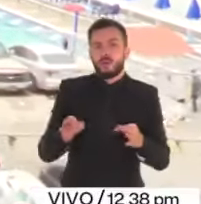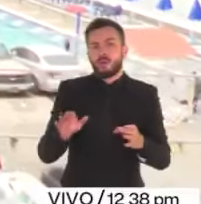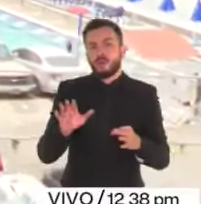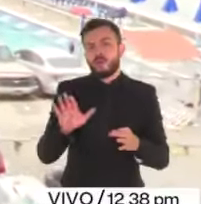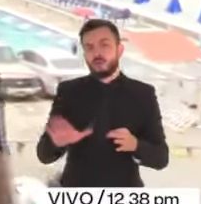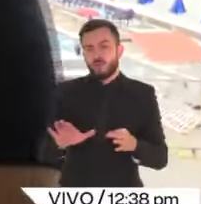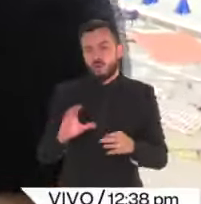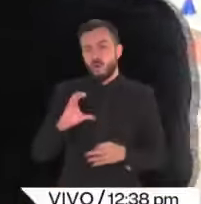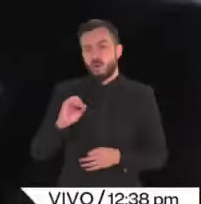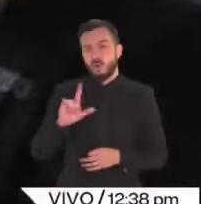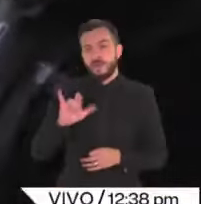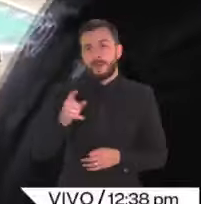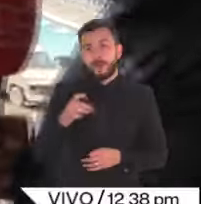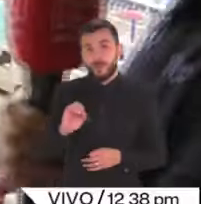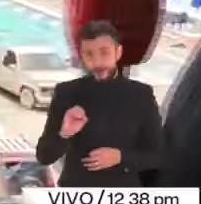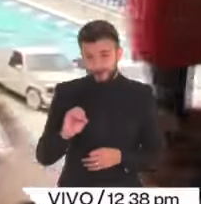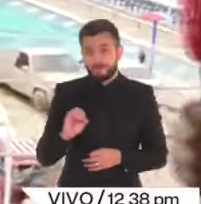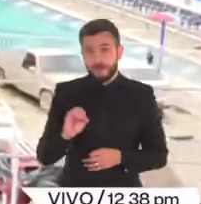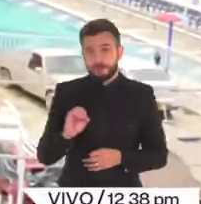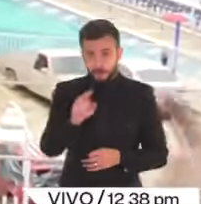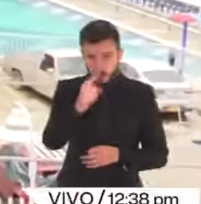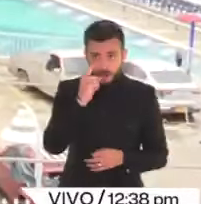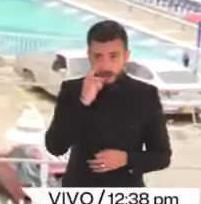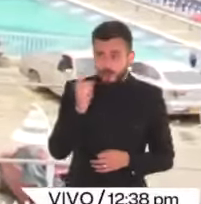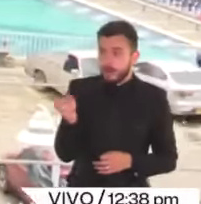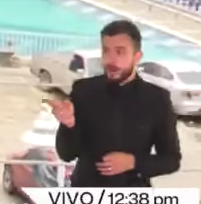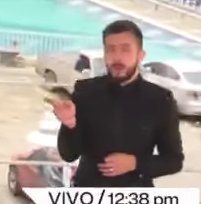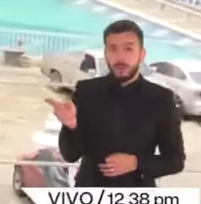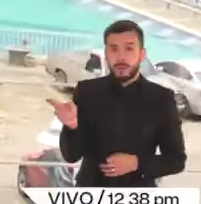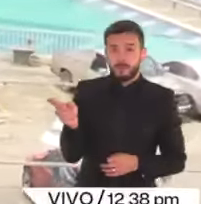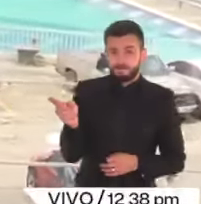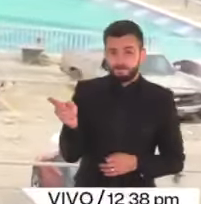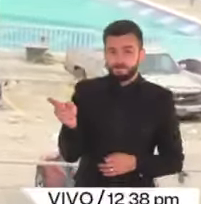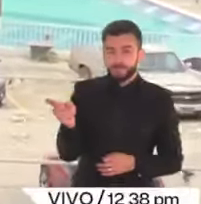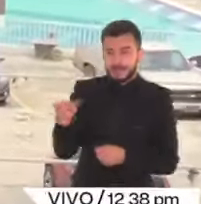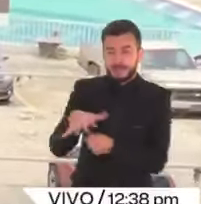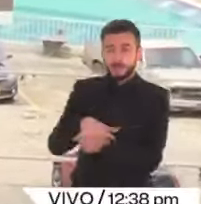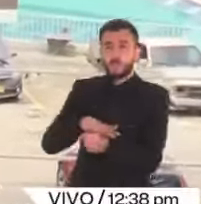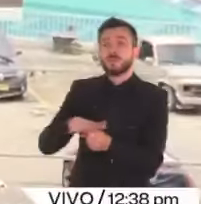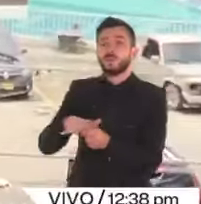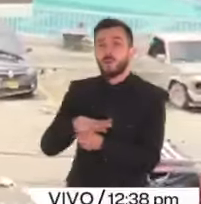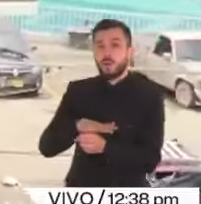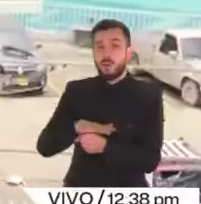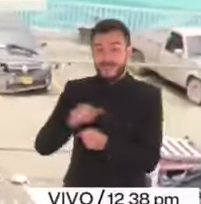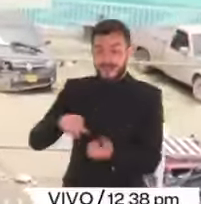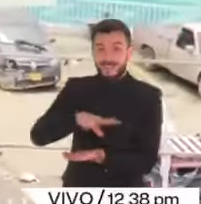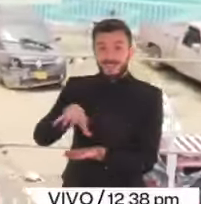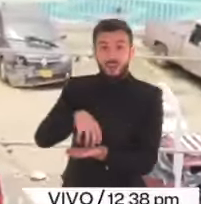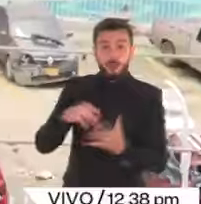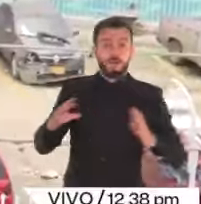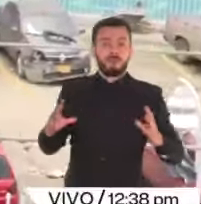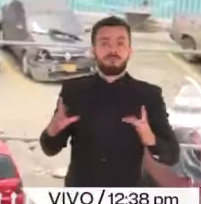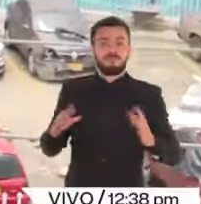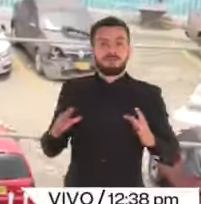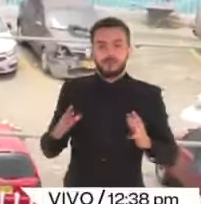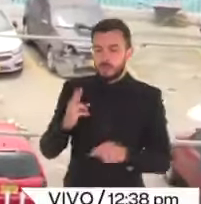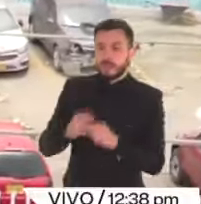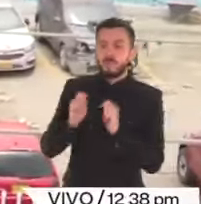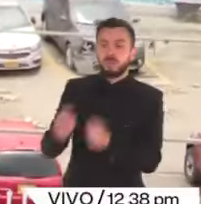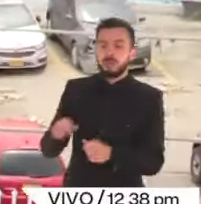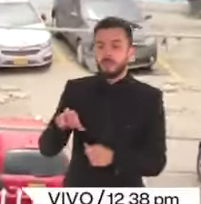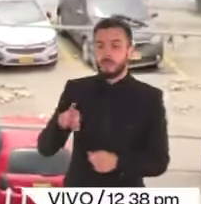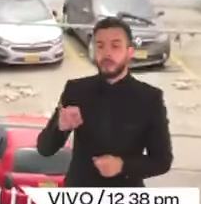los sobrevivientes, queremos que ustedes vean en este momento lo que está ocurriendo aquí. Así quedó este centro vacacional La Primavera en el